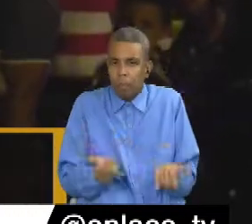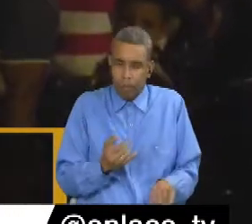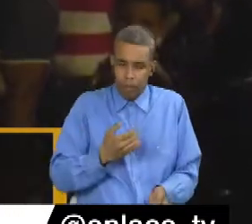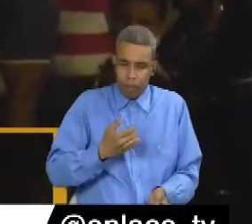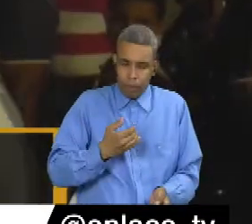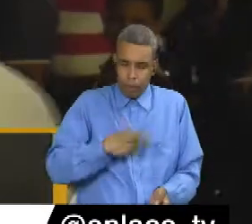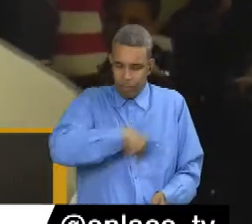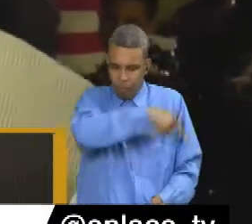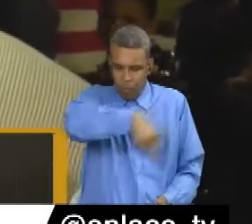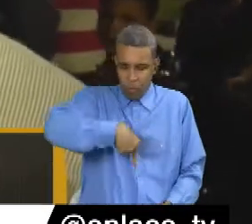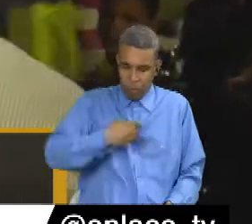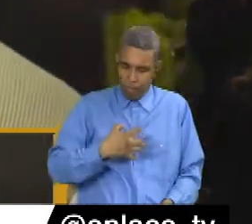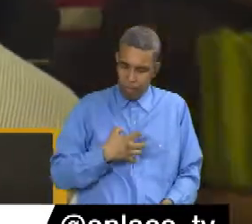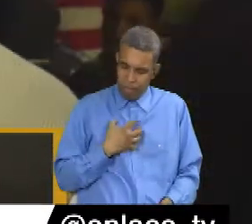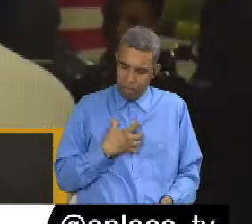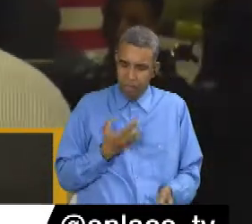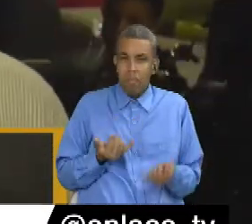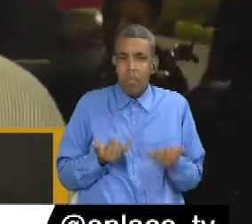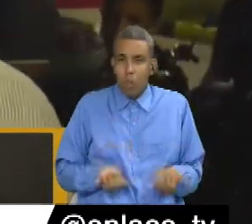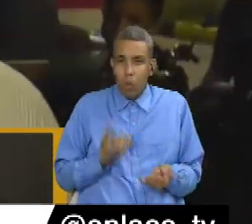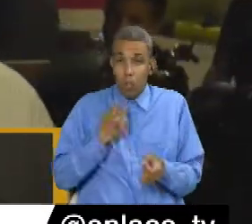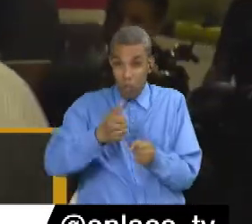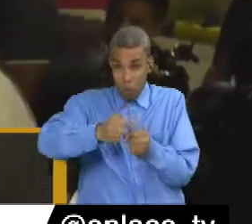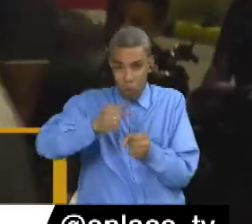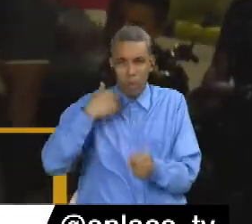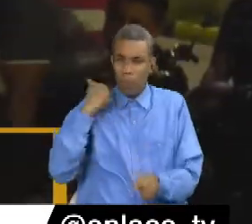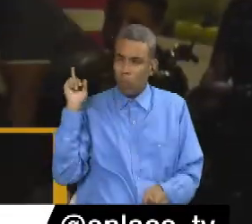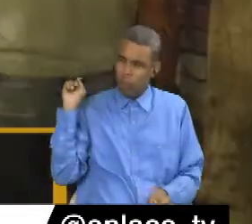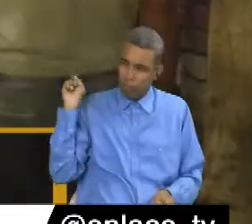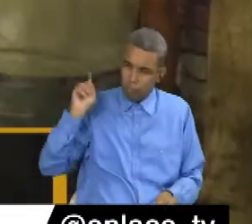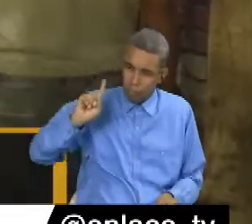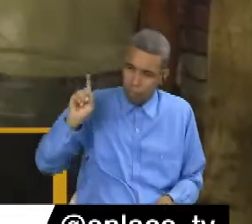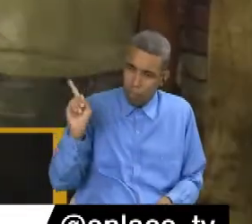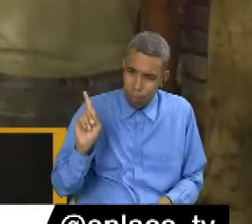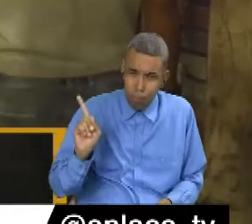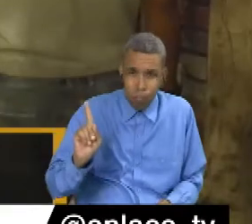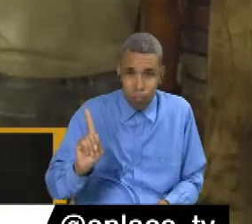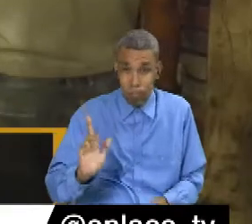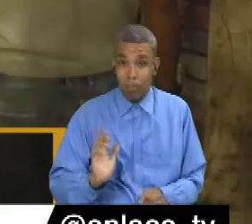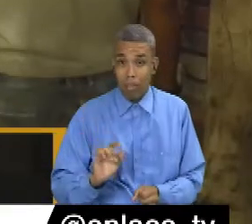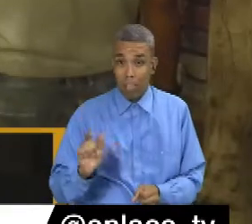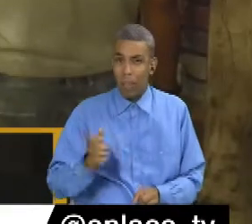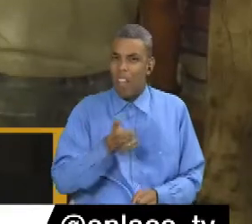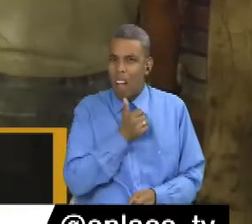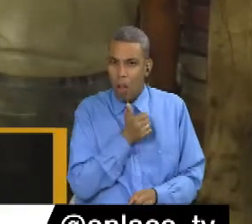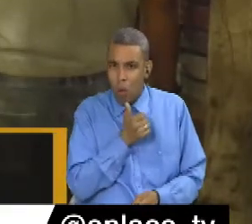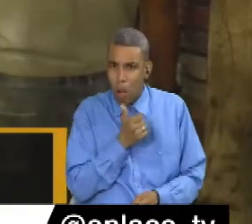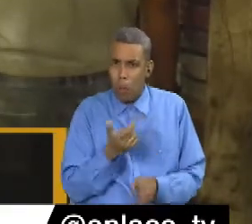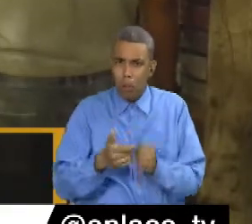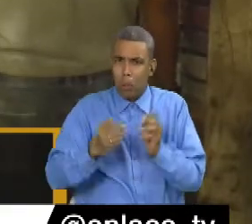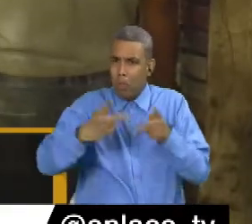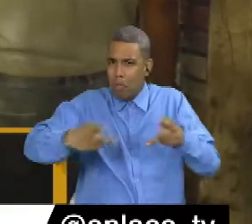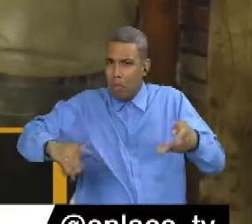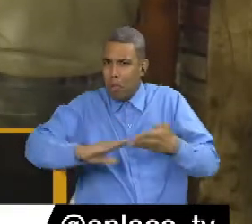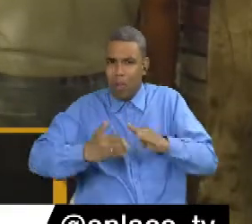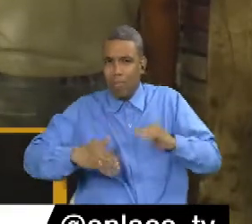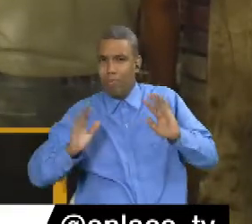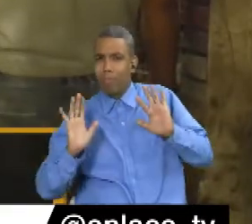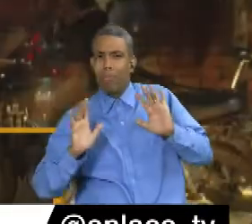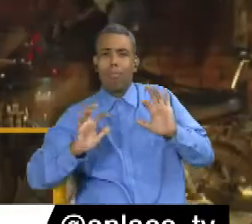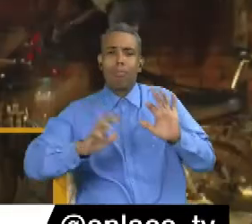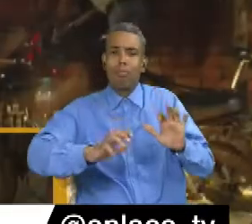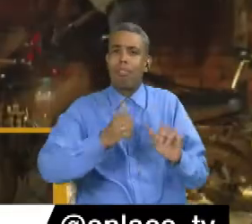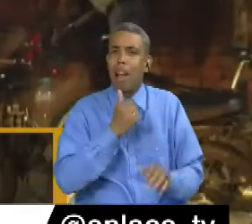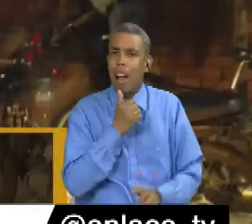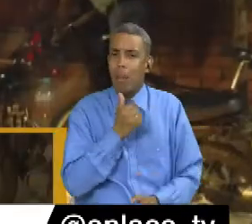es que este servicio que viene prestando Ecopetrol históricamente en Barranca Bermeja es un servicio que ella